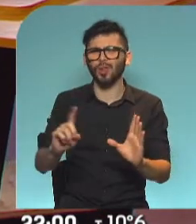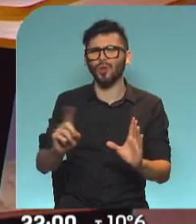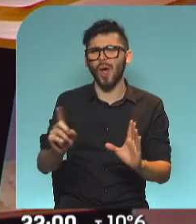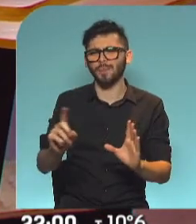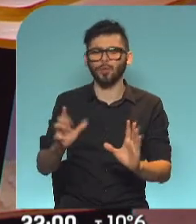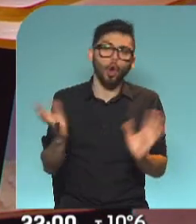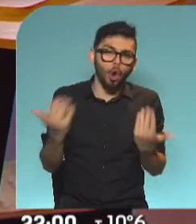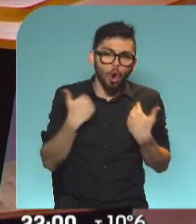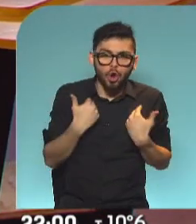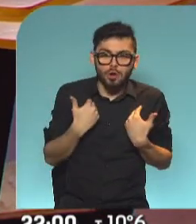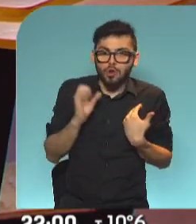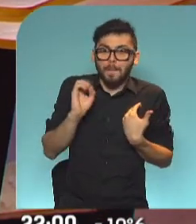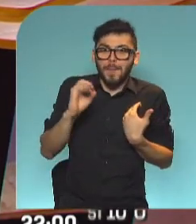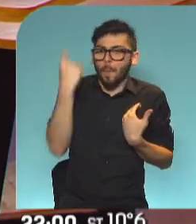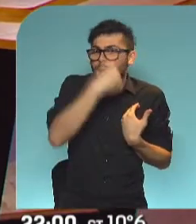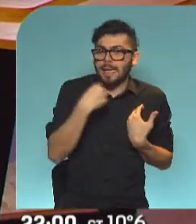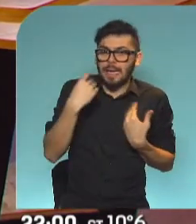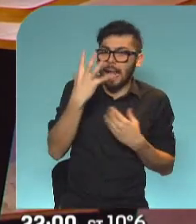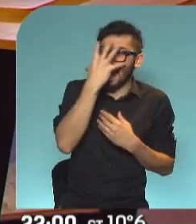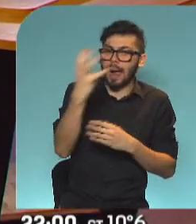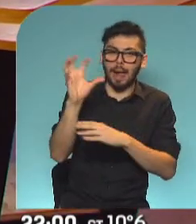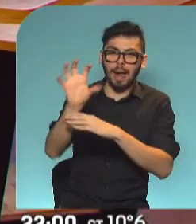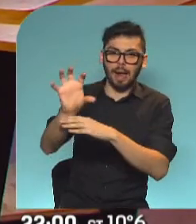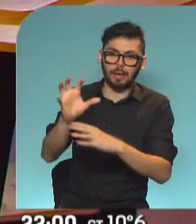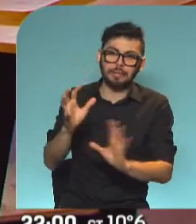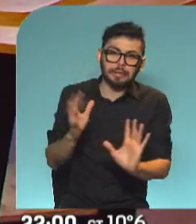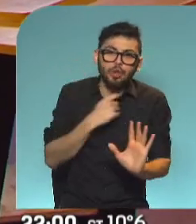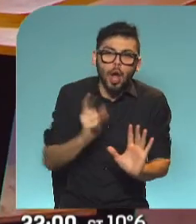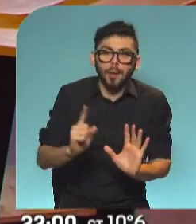nadie quiere que su nombre y su cara esté en ningún lado, ¿no? Pero última, pedirle que saque la foto y nada más. Claro, claro.